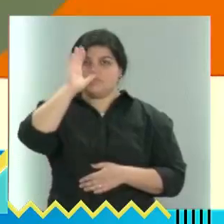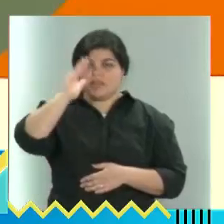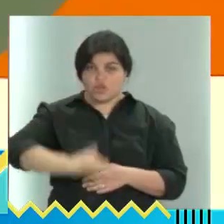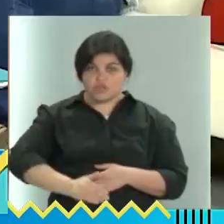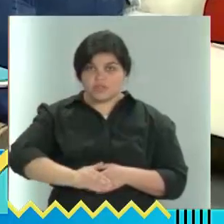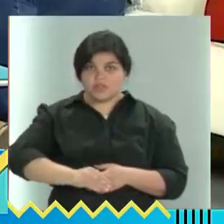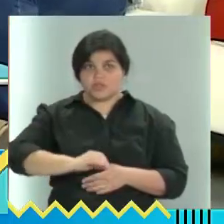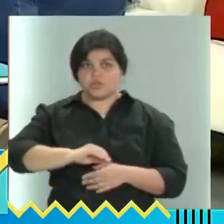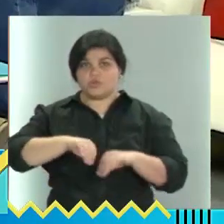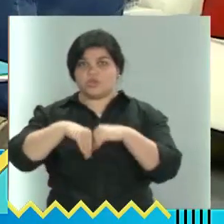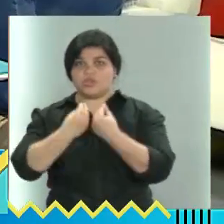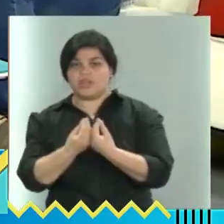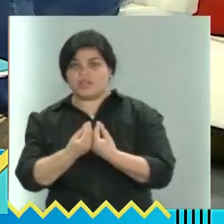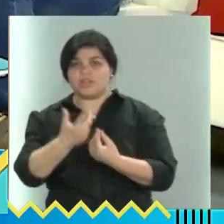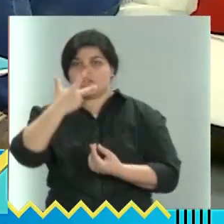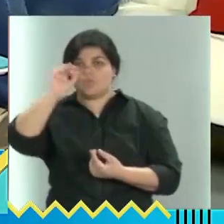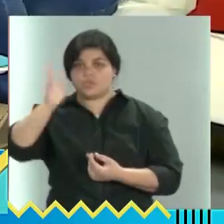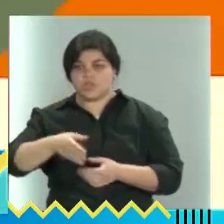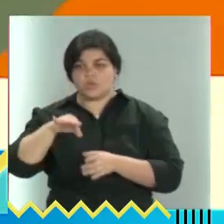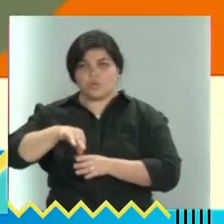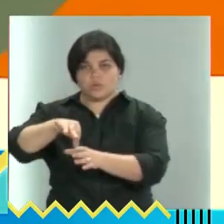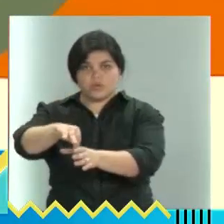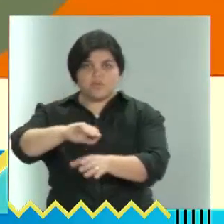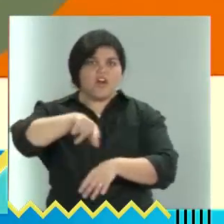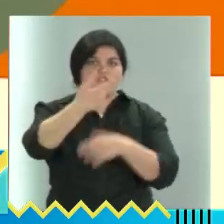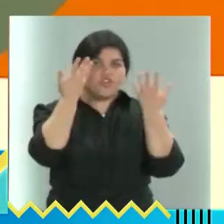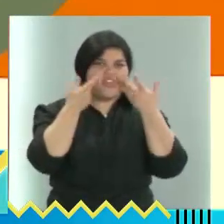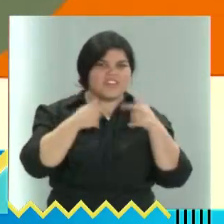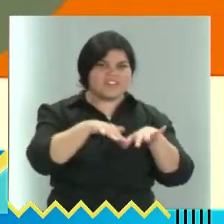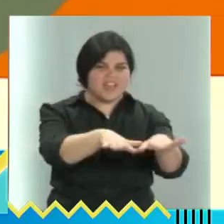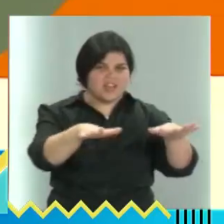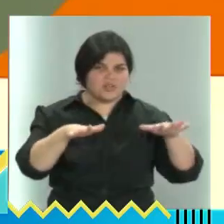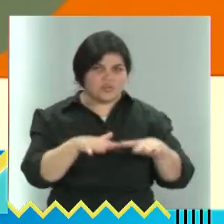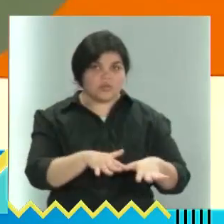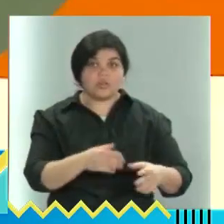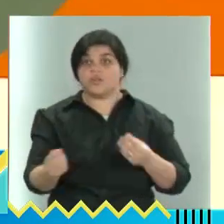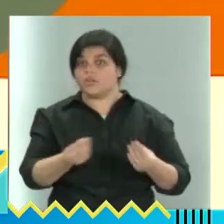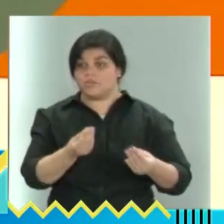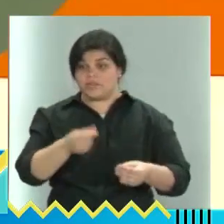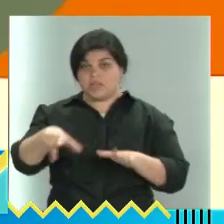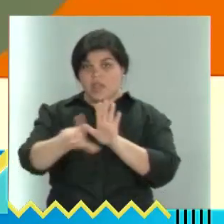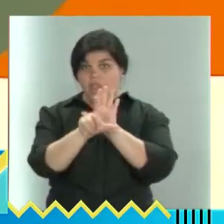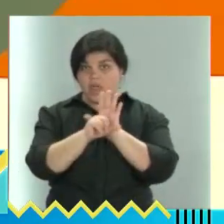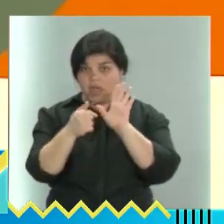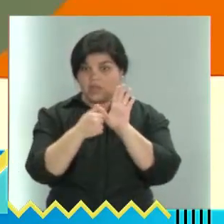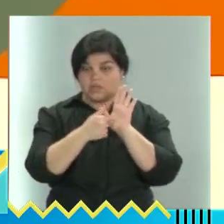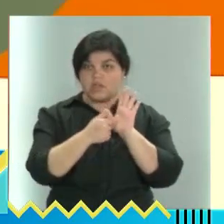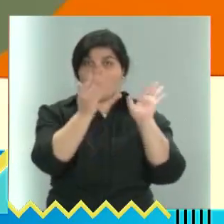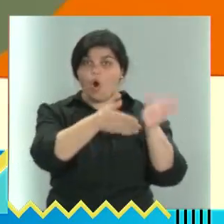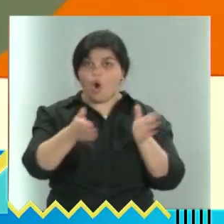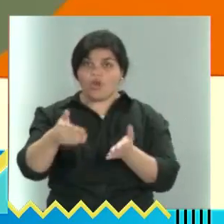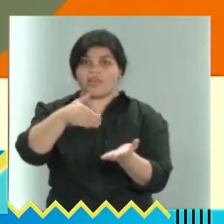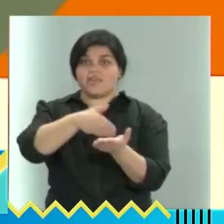resto es desierto. El resto es desierto. Entonces, lo que se está haciendo con esta ley de reordenamiento